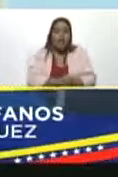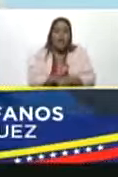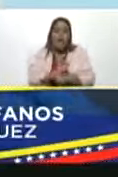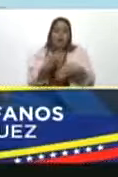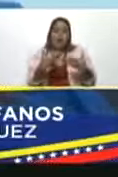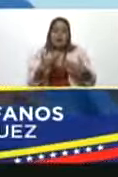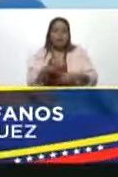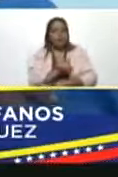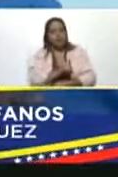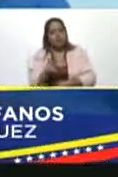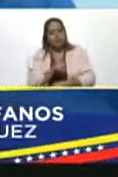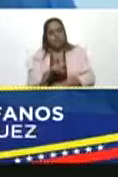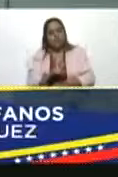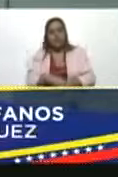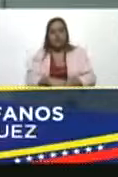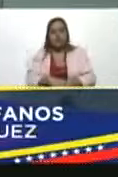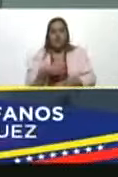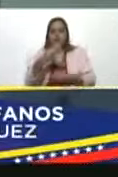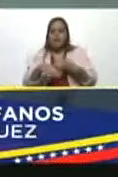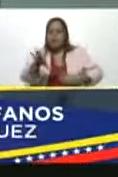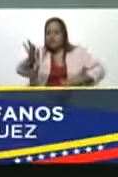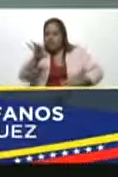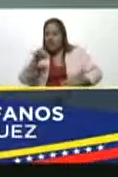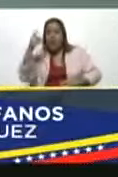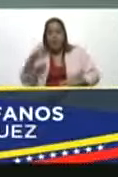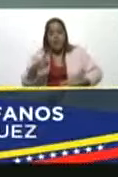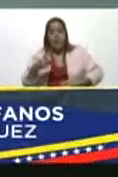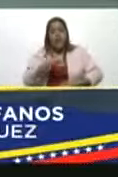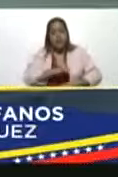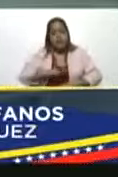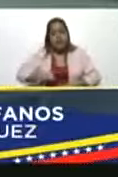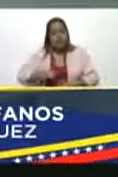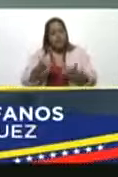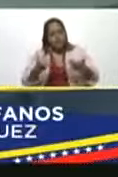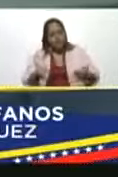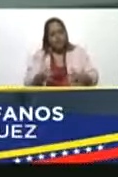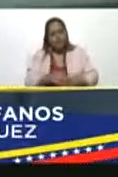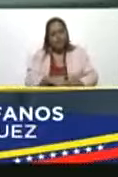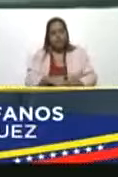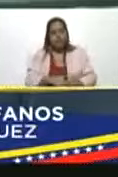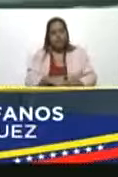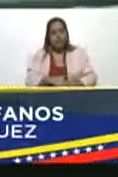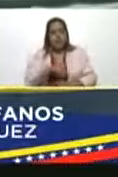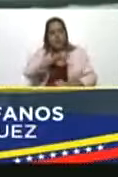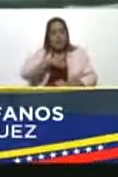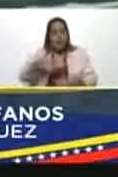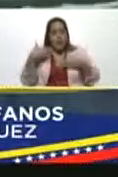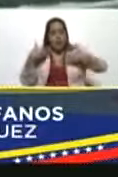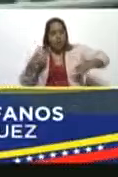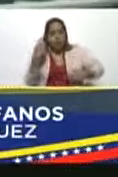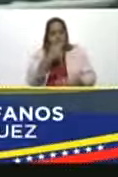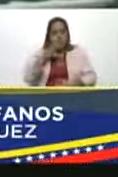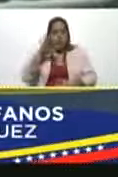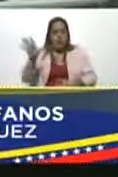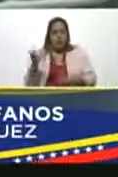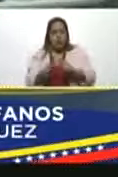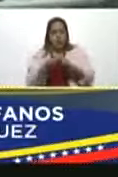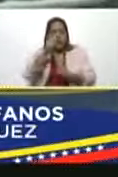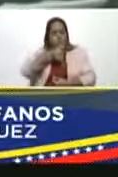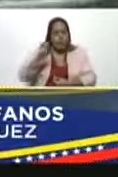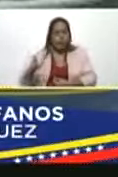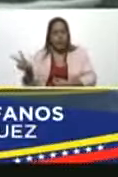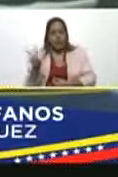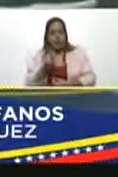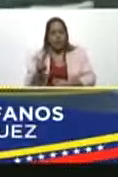la emergencia para proceder al acto quirúrgico. Y acá está un personal de salud comprometido altamente con la salud del pueblo venezolano,